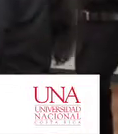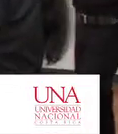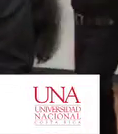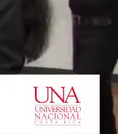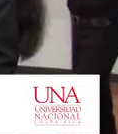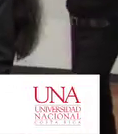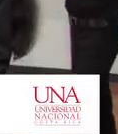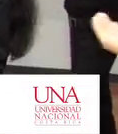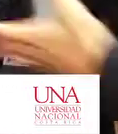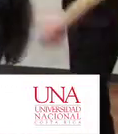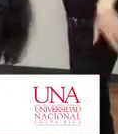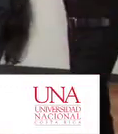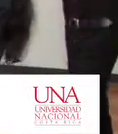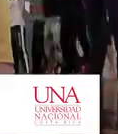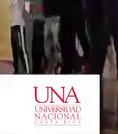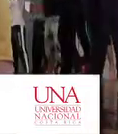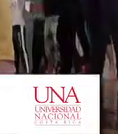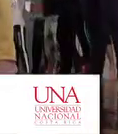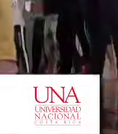más información, llama al